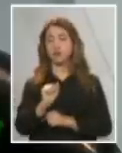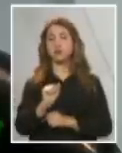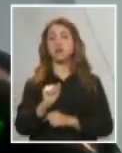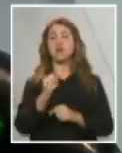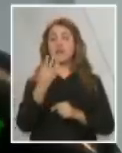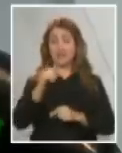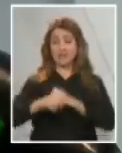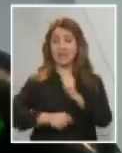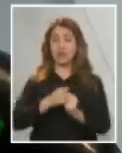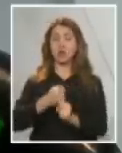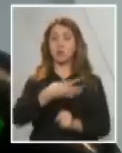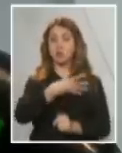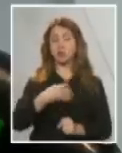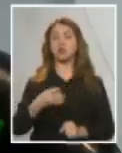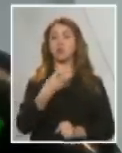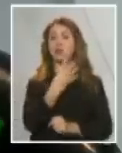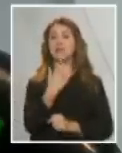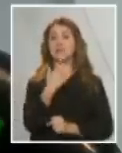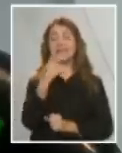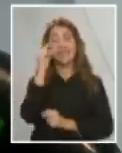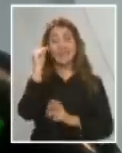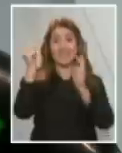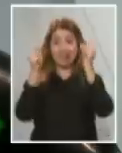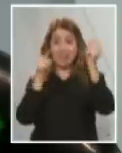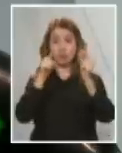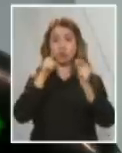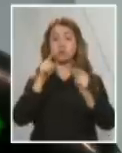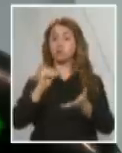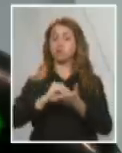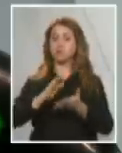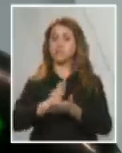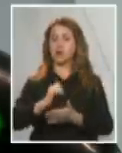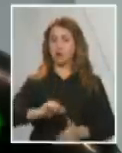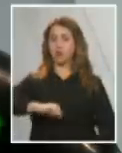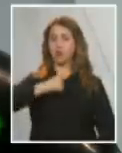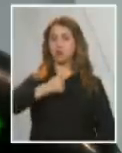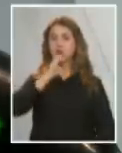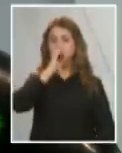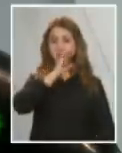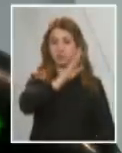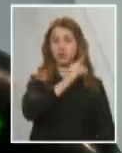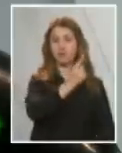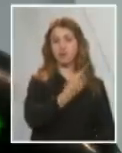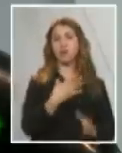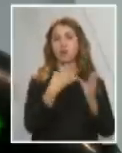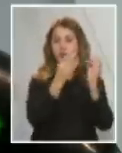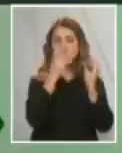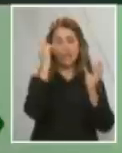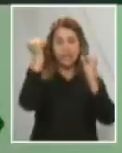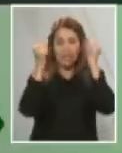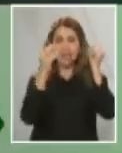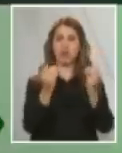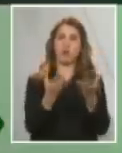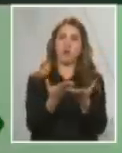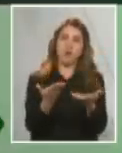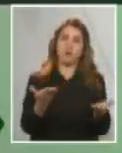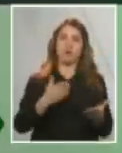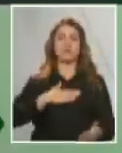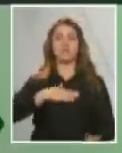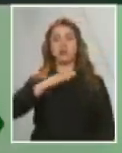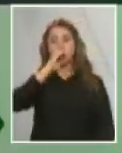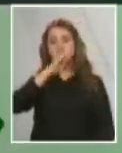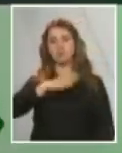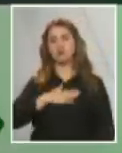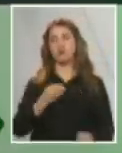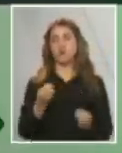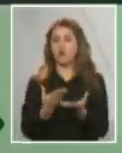llegaron 447 ideas. Y para que te pongas orgullosa, desde Concepción llegaron muchas ideas. Obvio, pues sí, mucha materia prima,